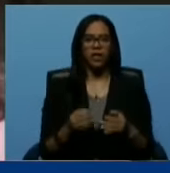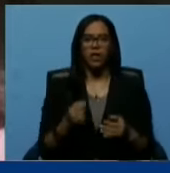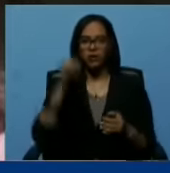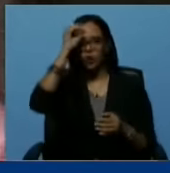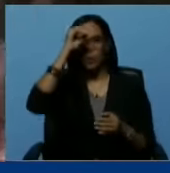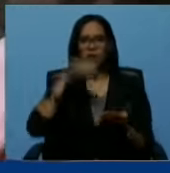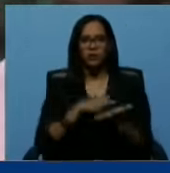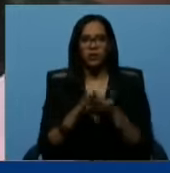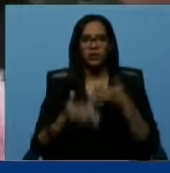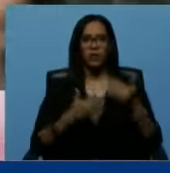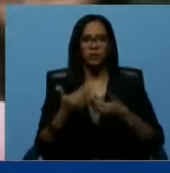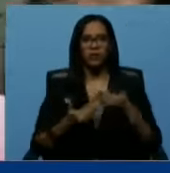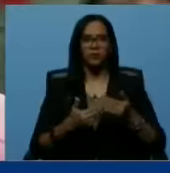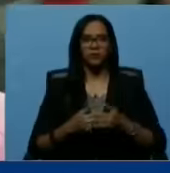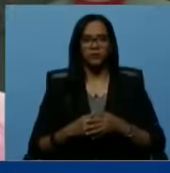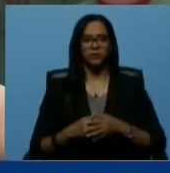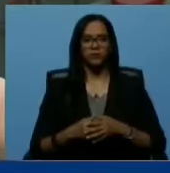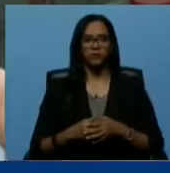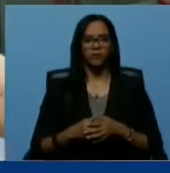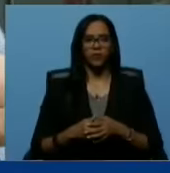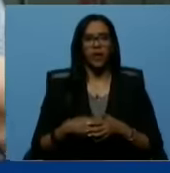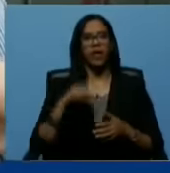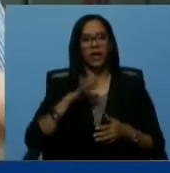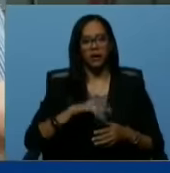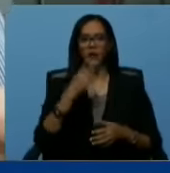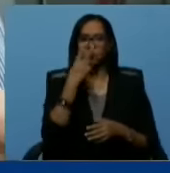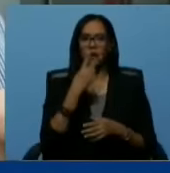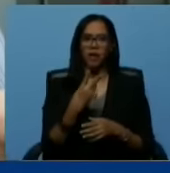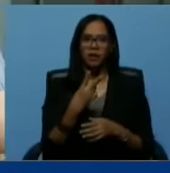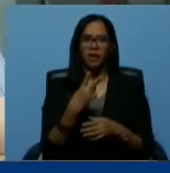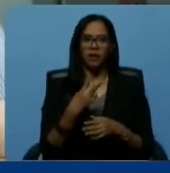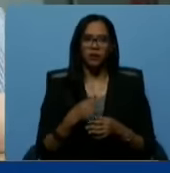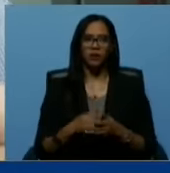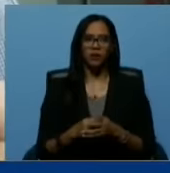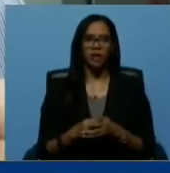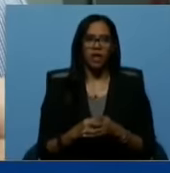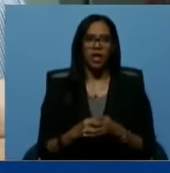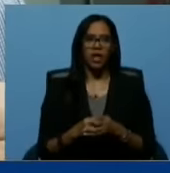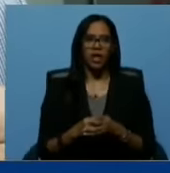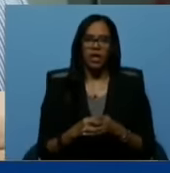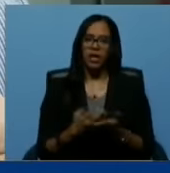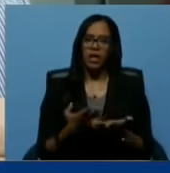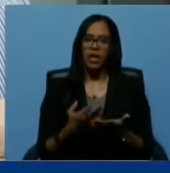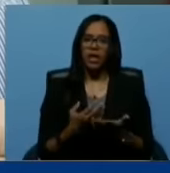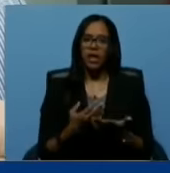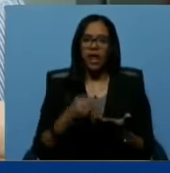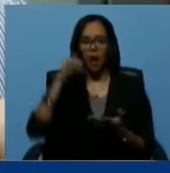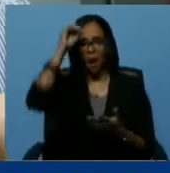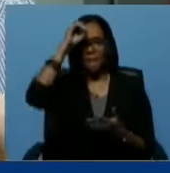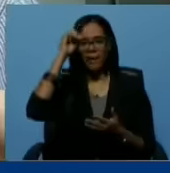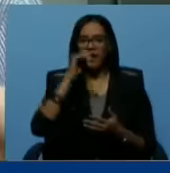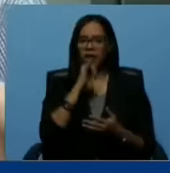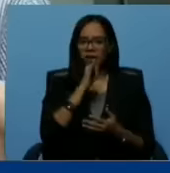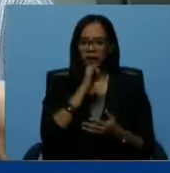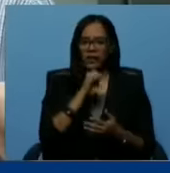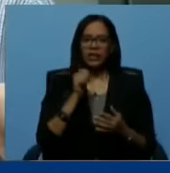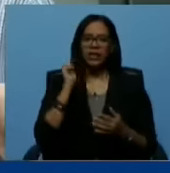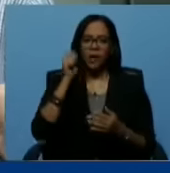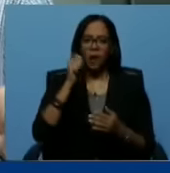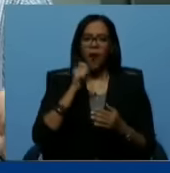respecto sobre este proceso? Bueno, estuve viendo el pronunciamiento de la Sala Electoral del Tribunal Supremo de